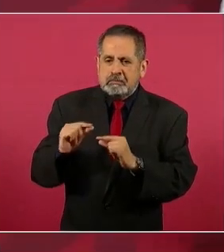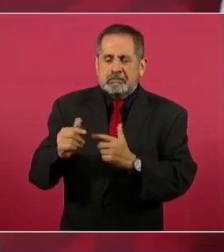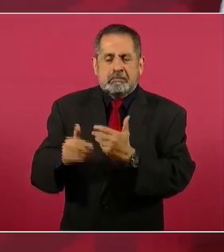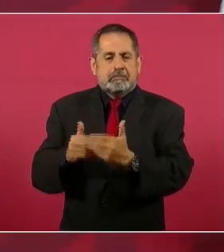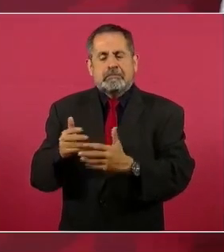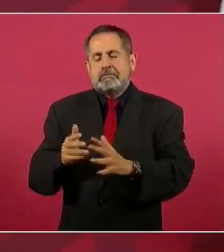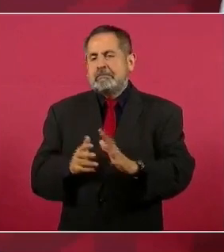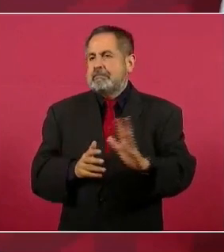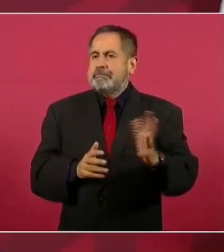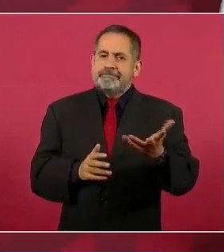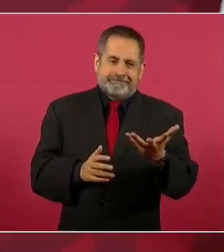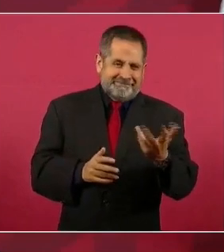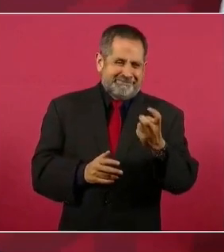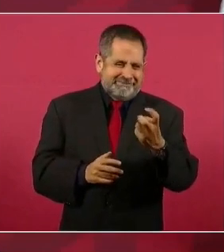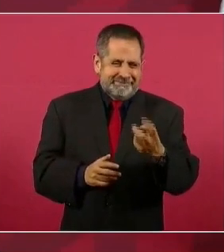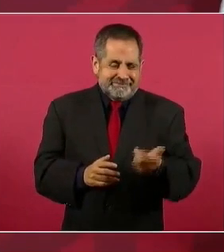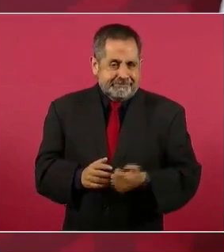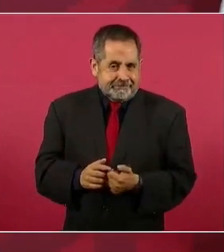Entonces,